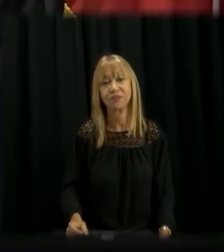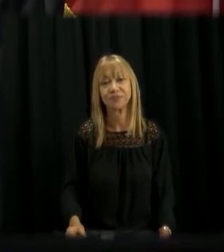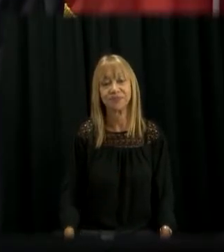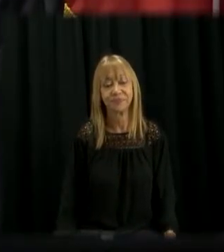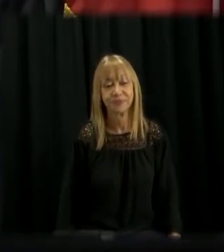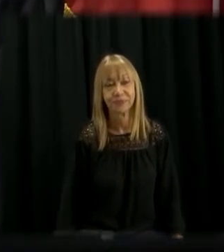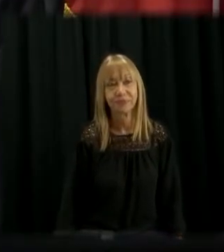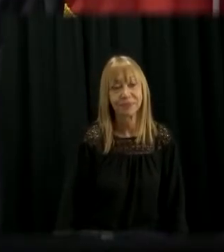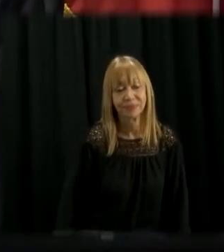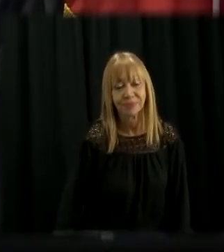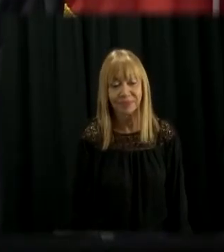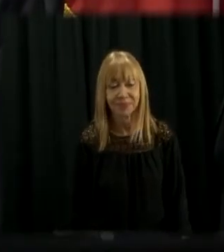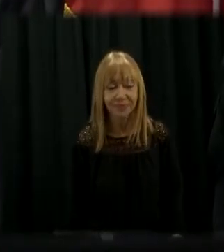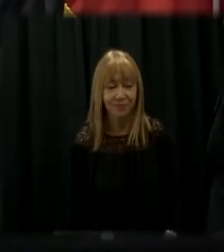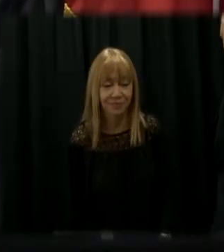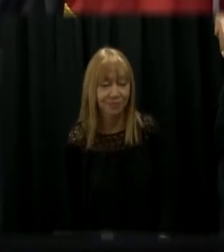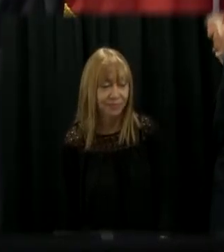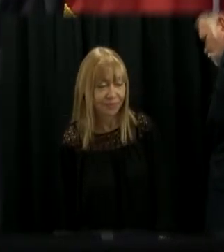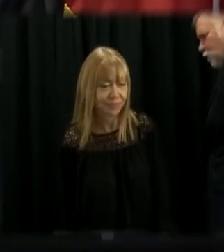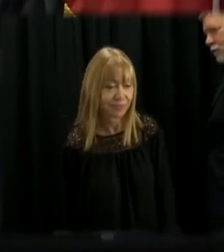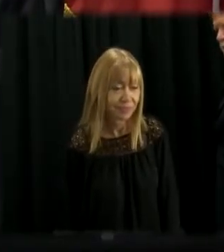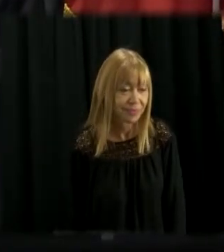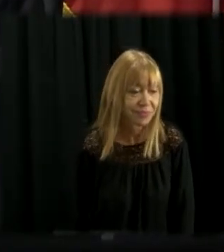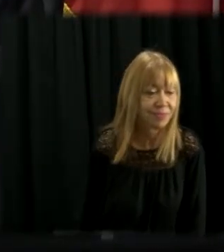Gracias, Carlos. ¿Alguien tiene...?